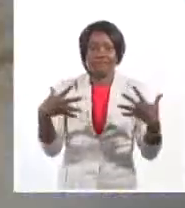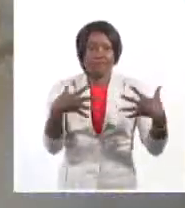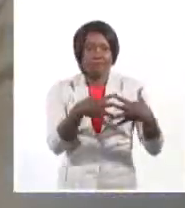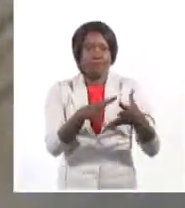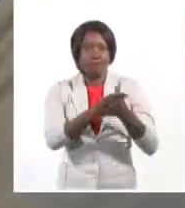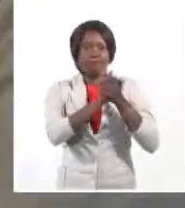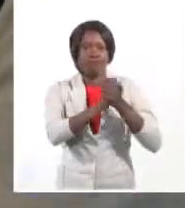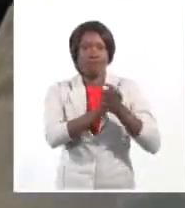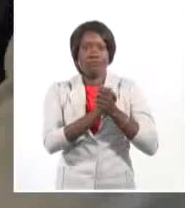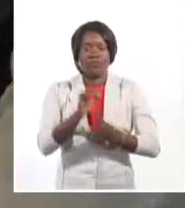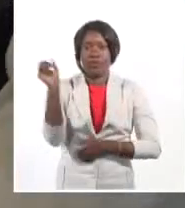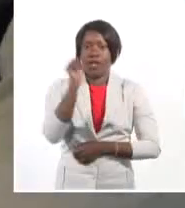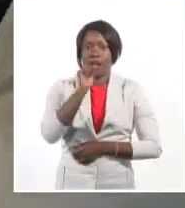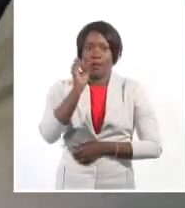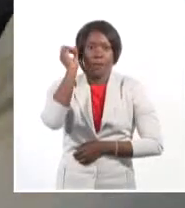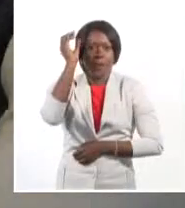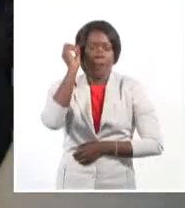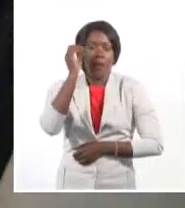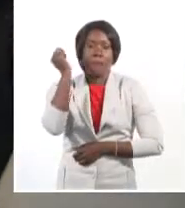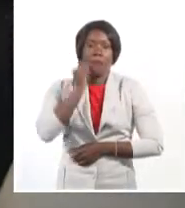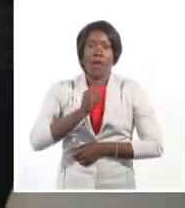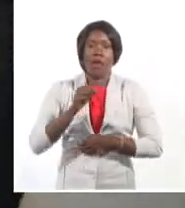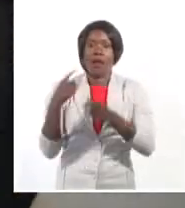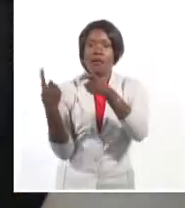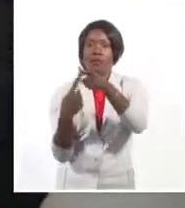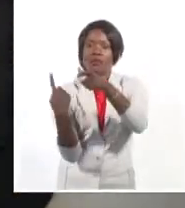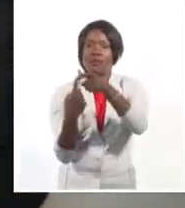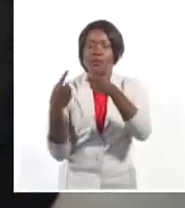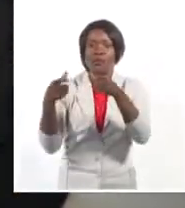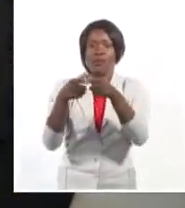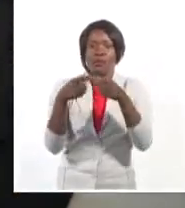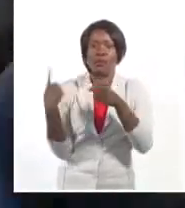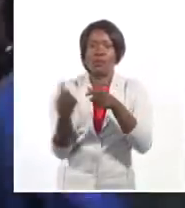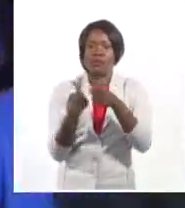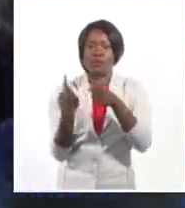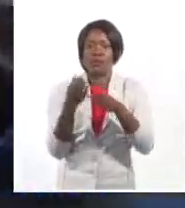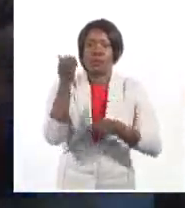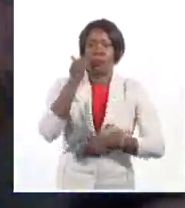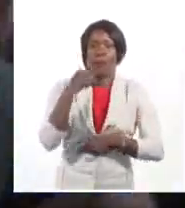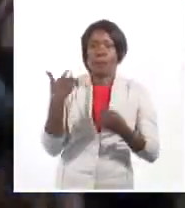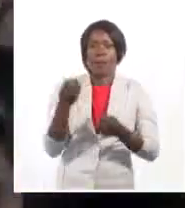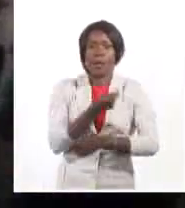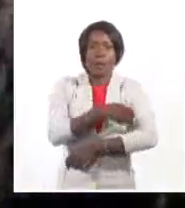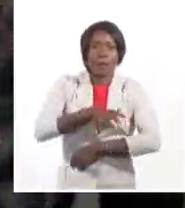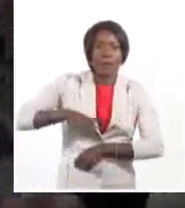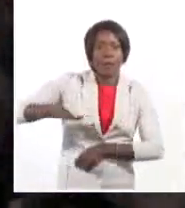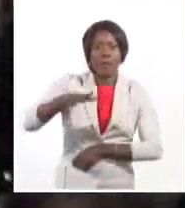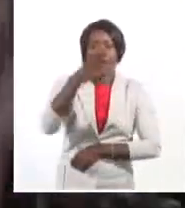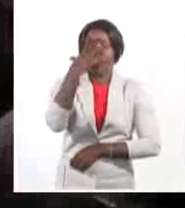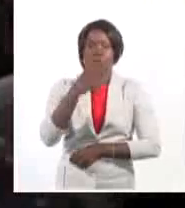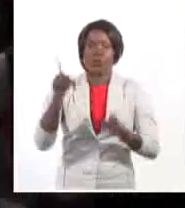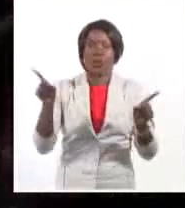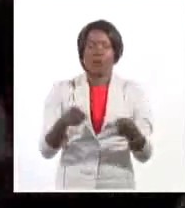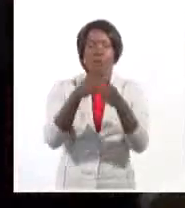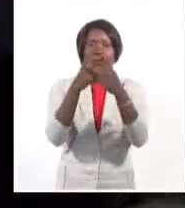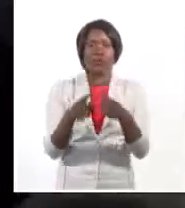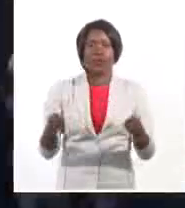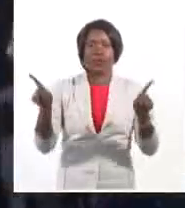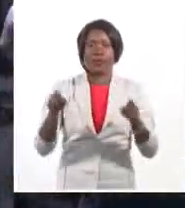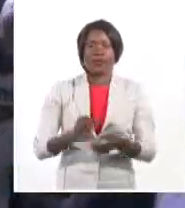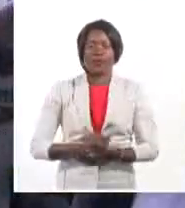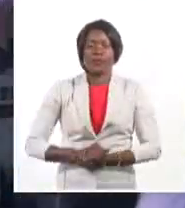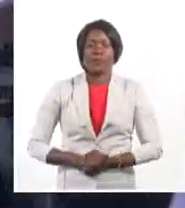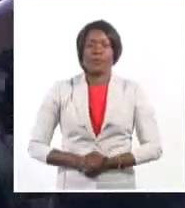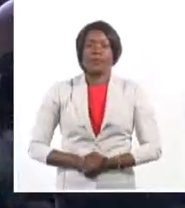con esta hambre y sed de poder seguir compartiendo con este público que realmente nos acompaña en cada concierto. Llegó temprano a la